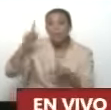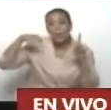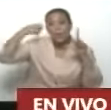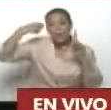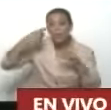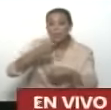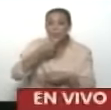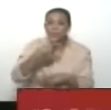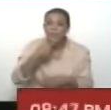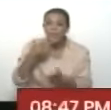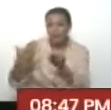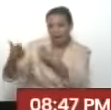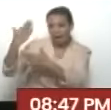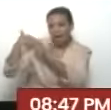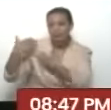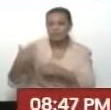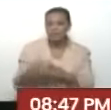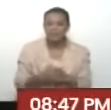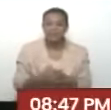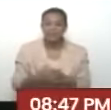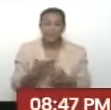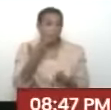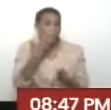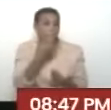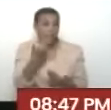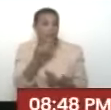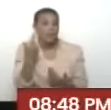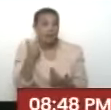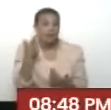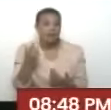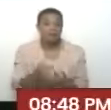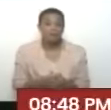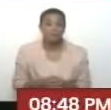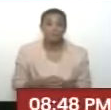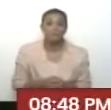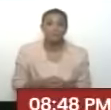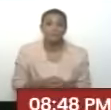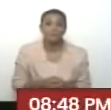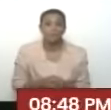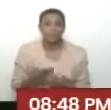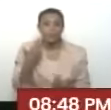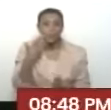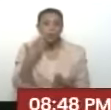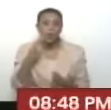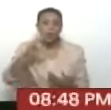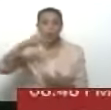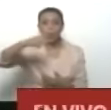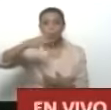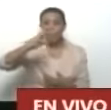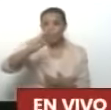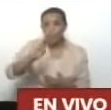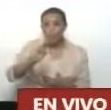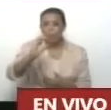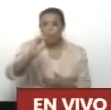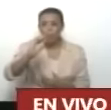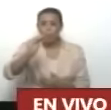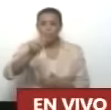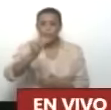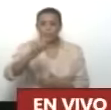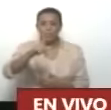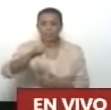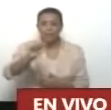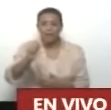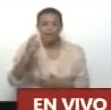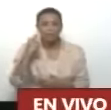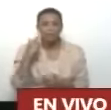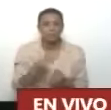buena actividad en las redes, estamos mejorando. Y Sile y yo hicimos un podcast. Ese podcast va